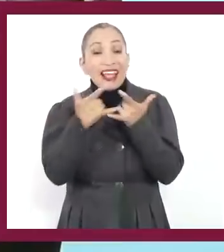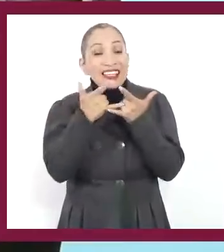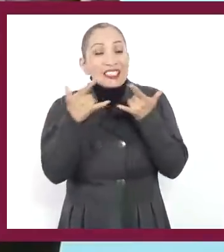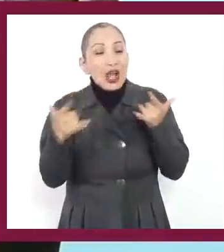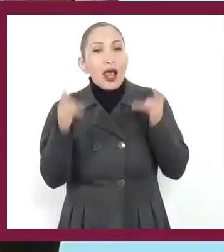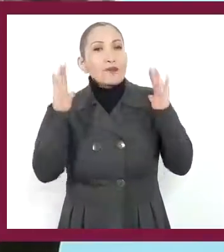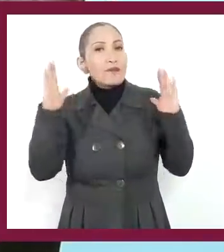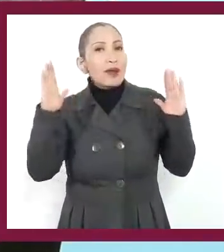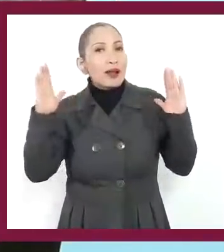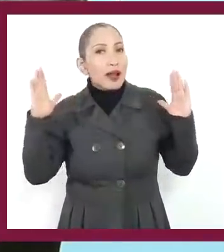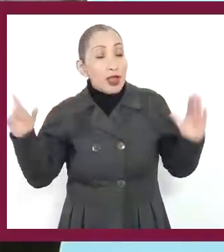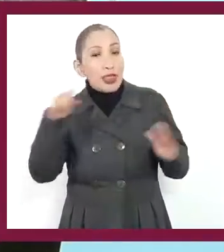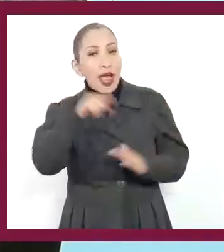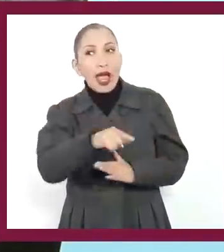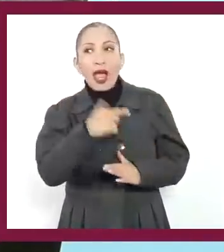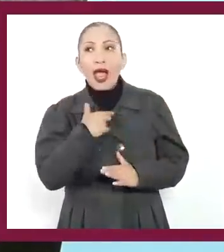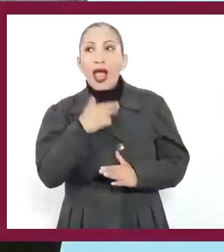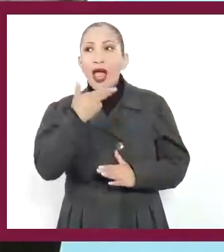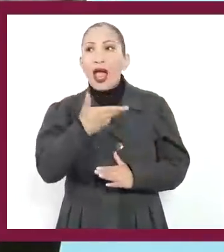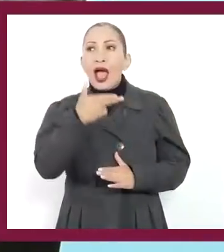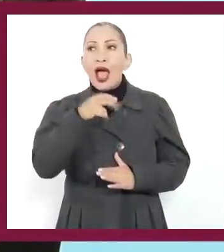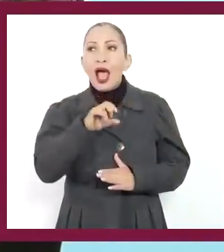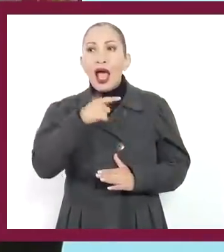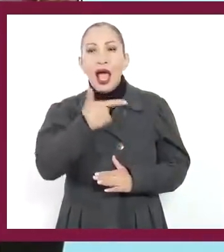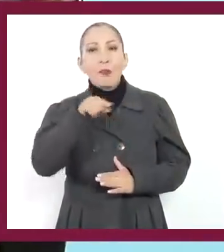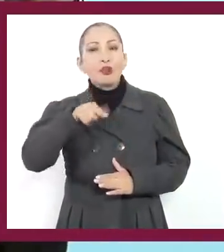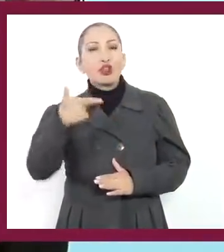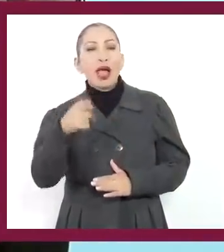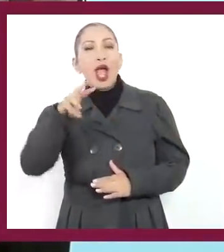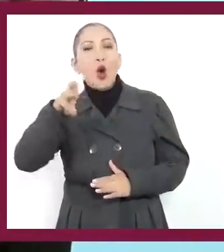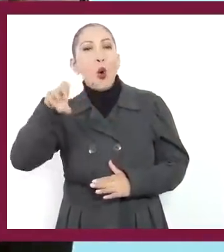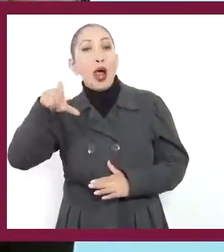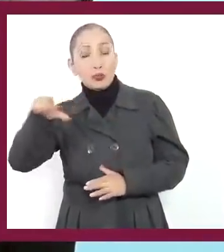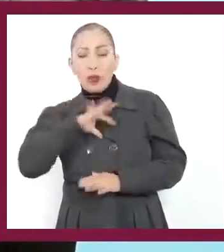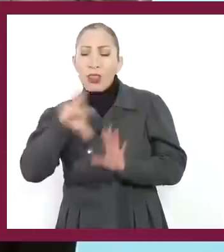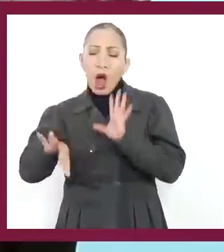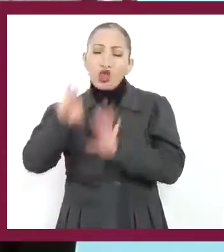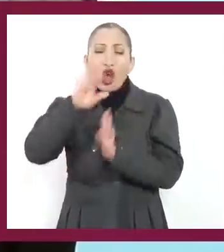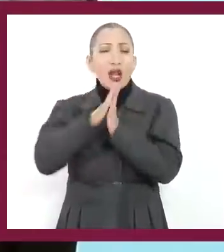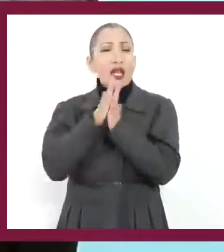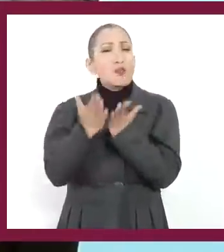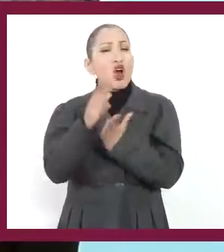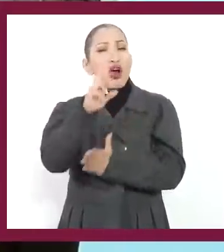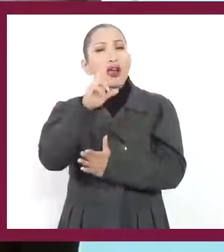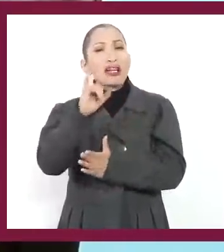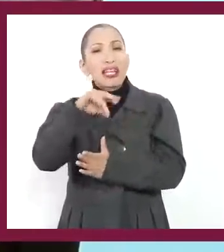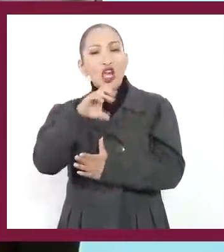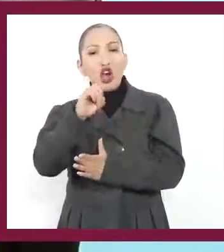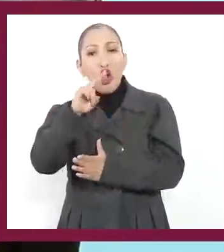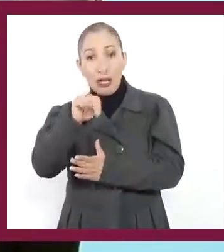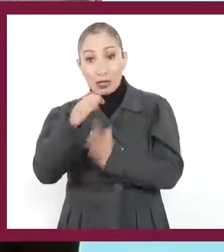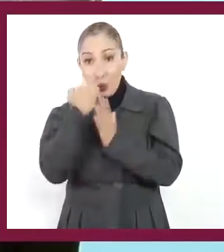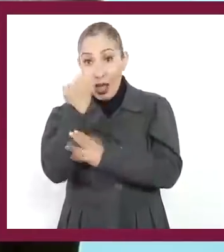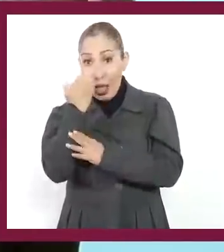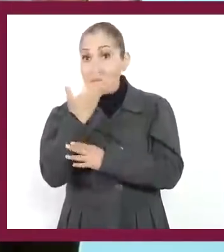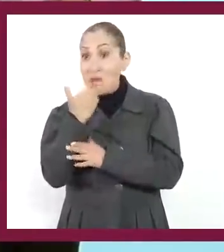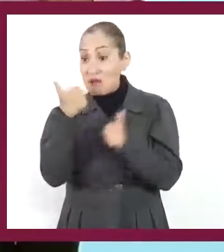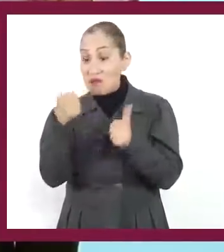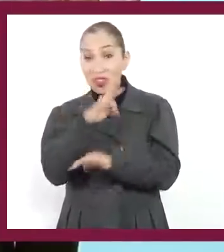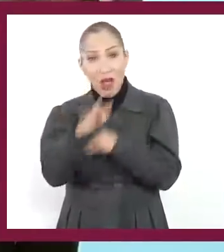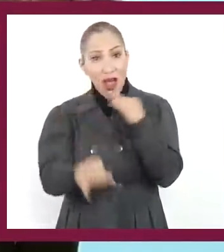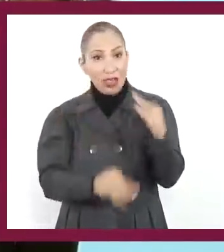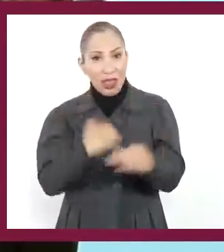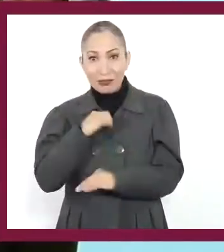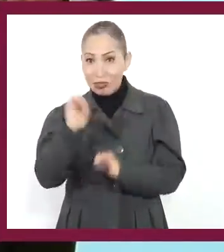Historias Fantásticas de Herbert George Wells, que pueden encontrar en los libros del Rincón. Todas son muy buenas, no